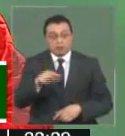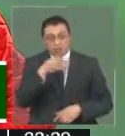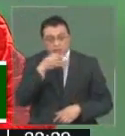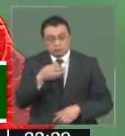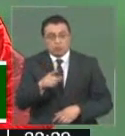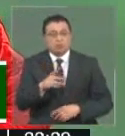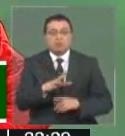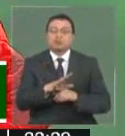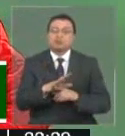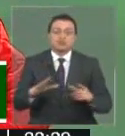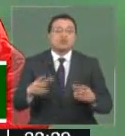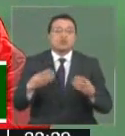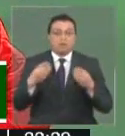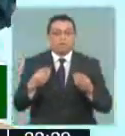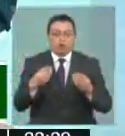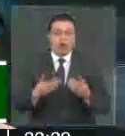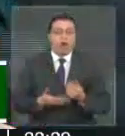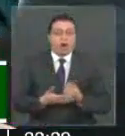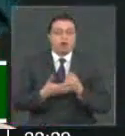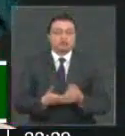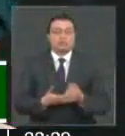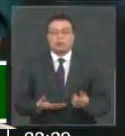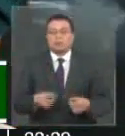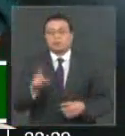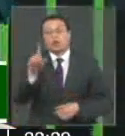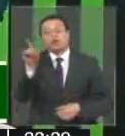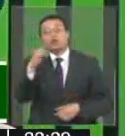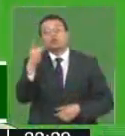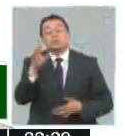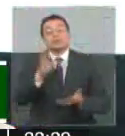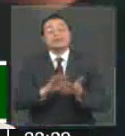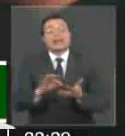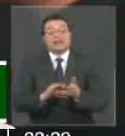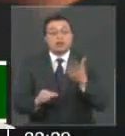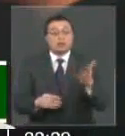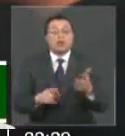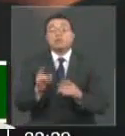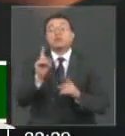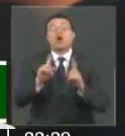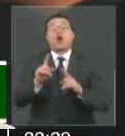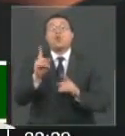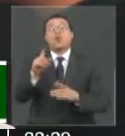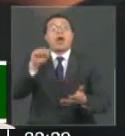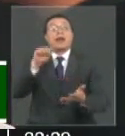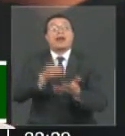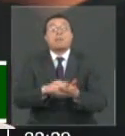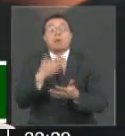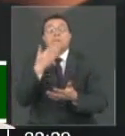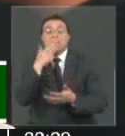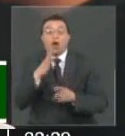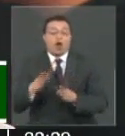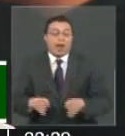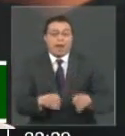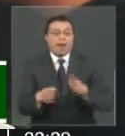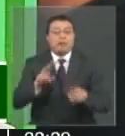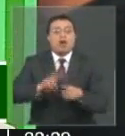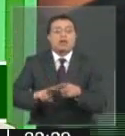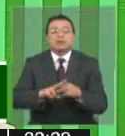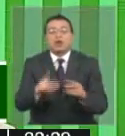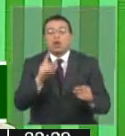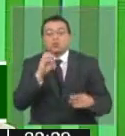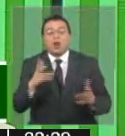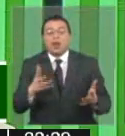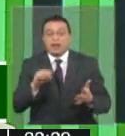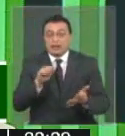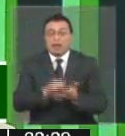efectivamente es un tremendo aporte. Quiero preguntarle, subsecretaria, antes de irnos a la pausa, si alguien tiene un reclamo, ¿cuál es el canal oficial para realizarlo?